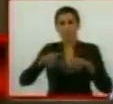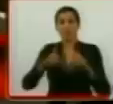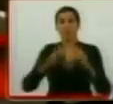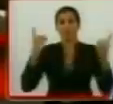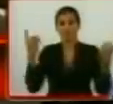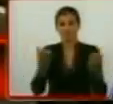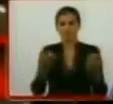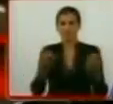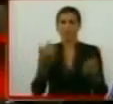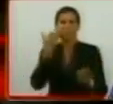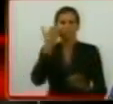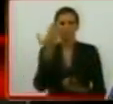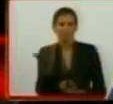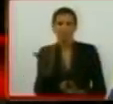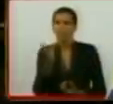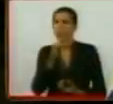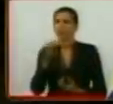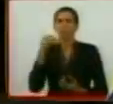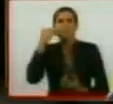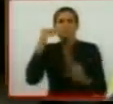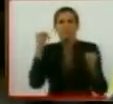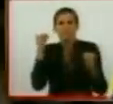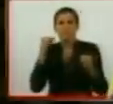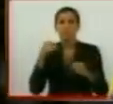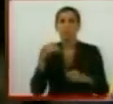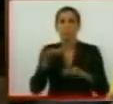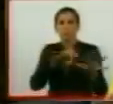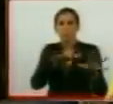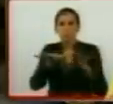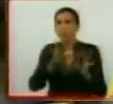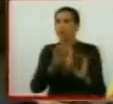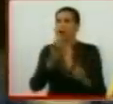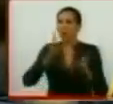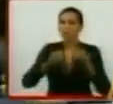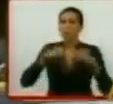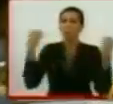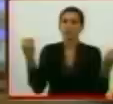encuentran deterioradas, sin aire acondicionado e incluso en algunas oficinas no hay equipos de trabajo.